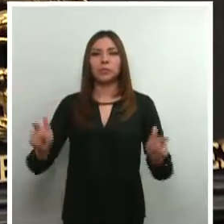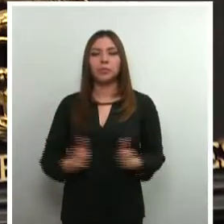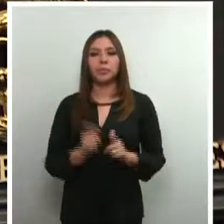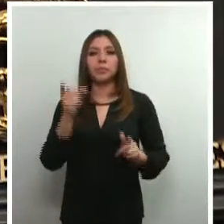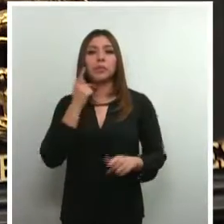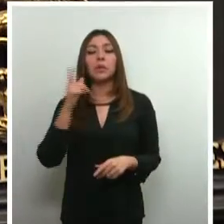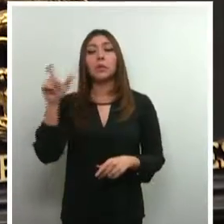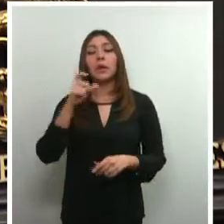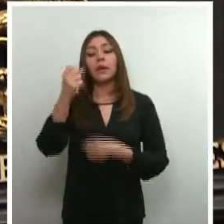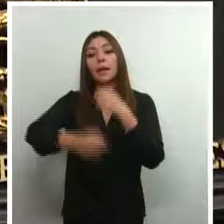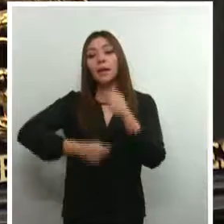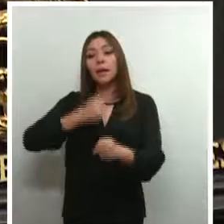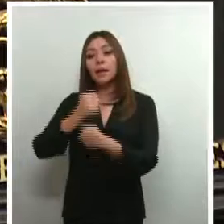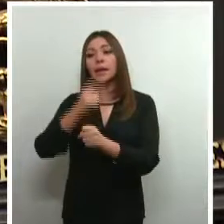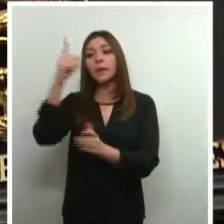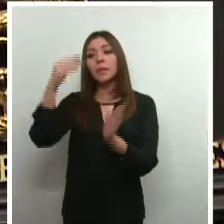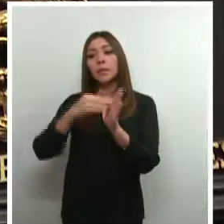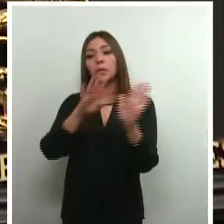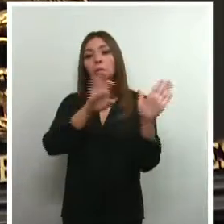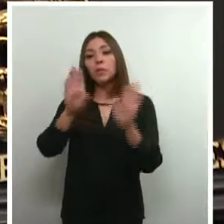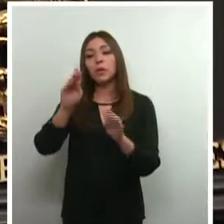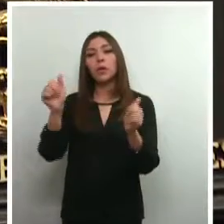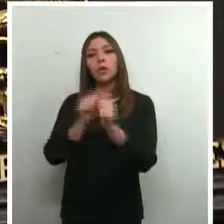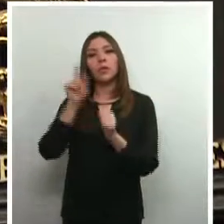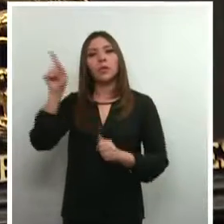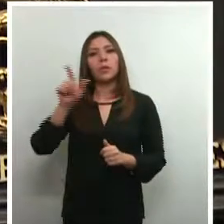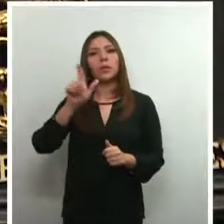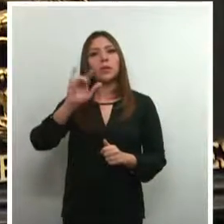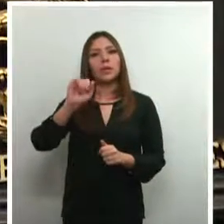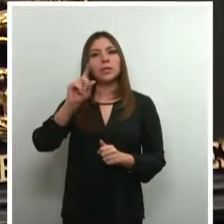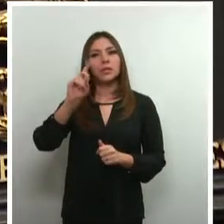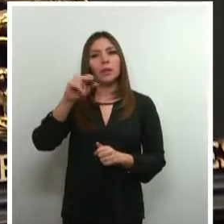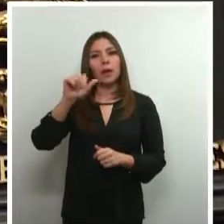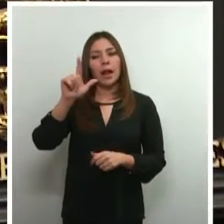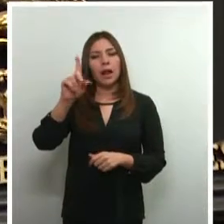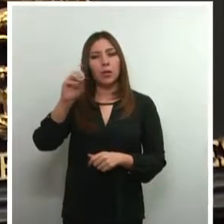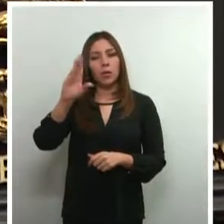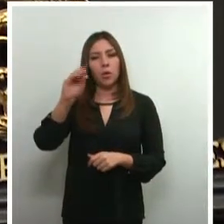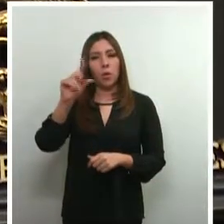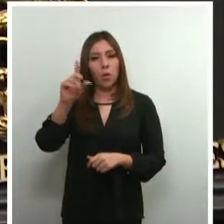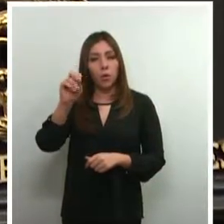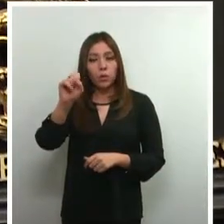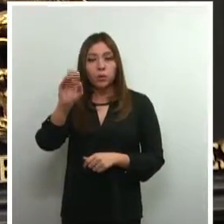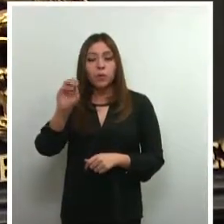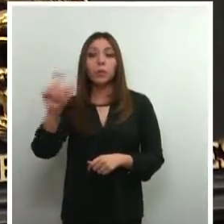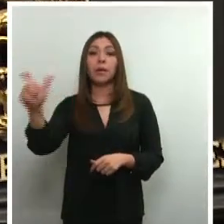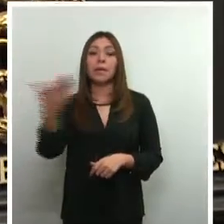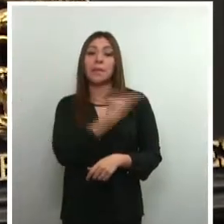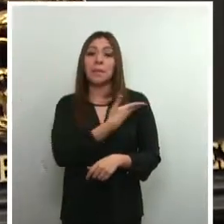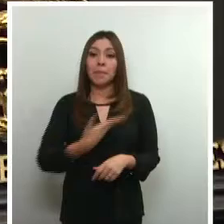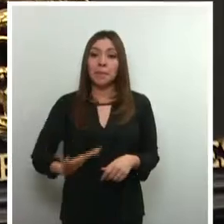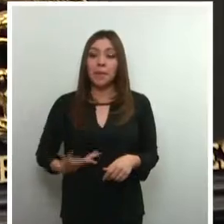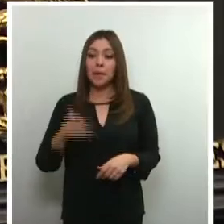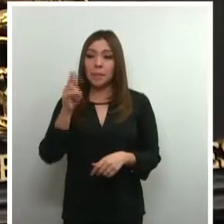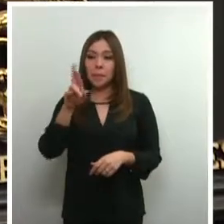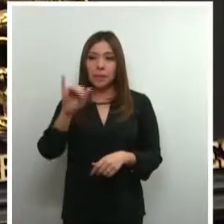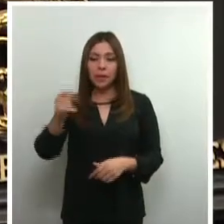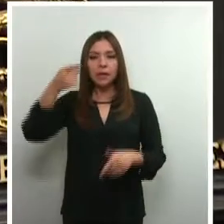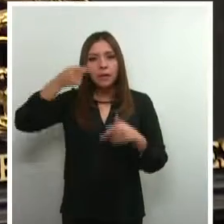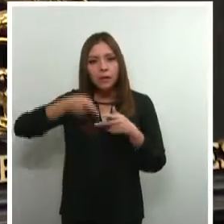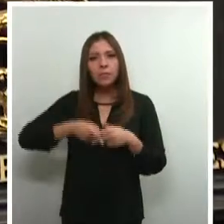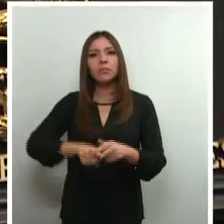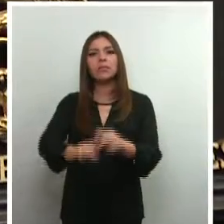desde 1990 con Luis Donaldo Colosio como presidente del PRI iniciamos un gran movimiento en favor